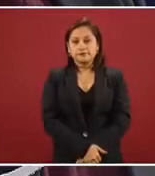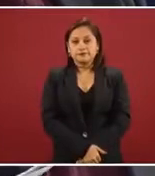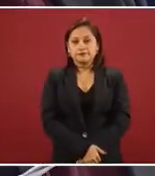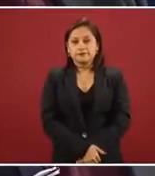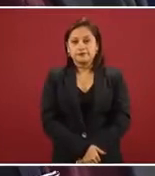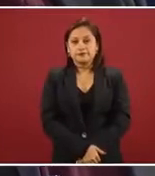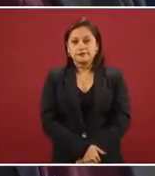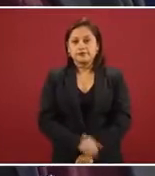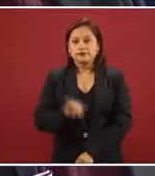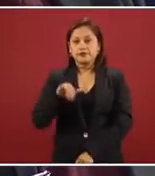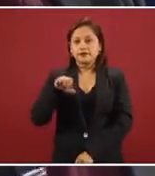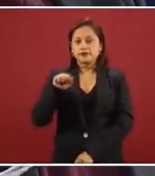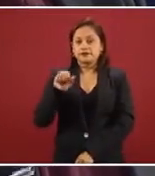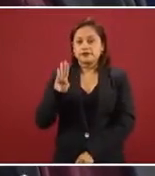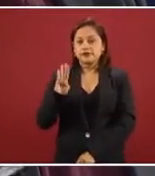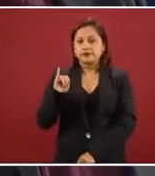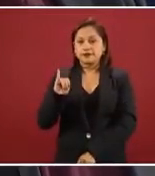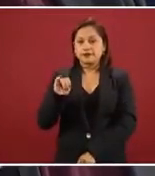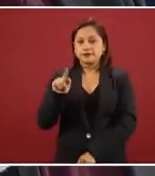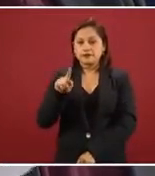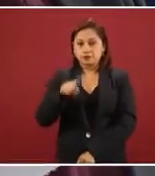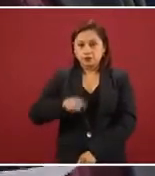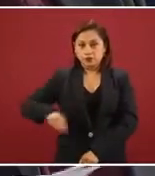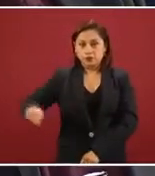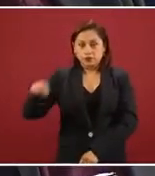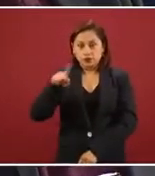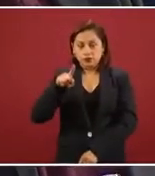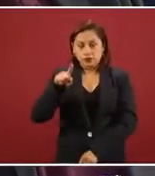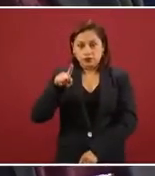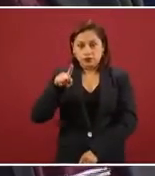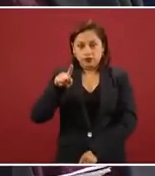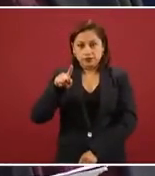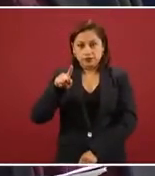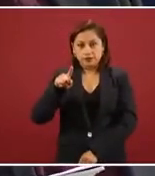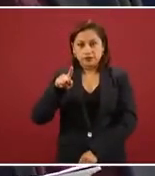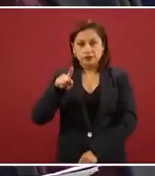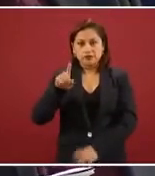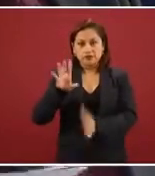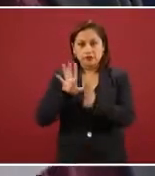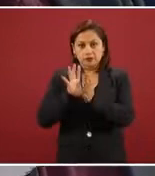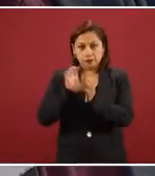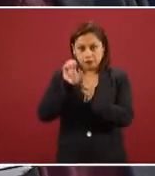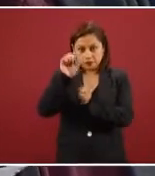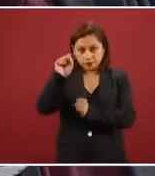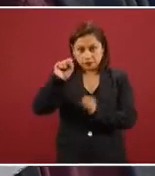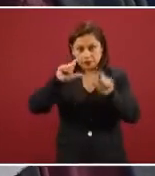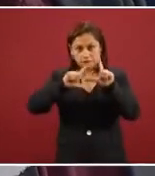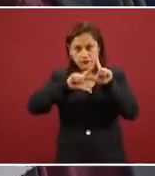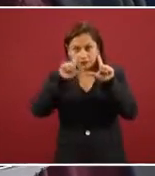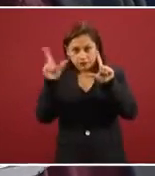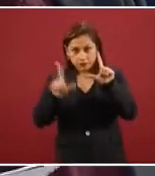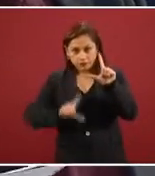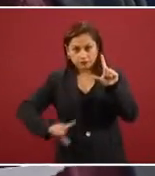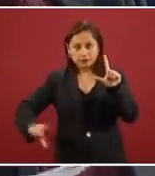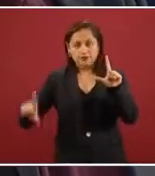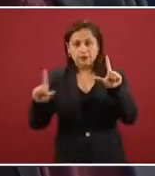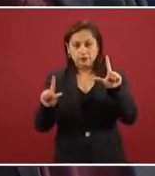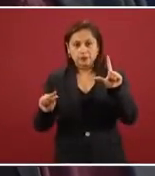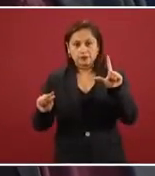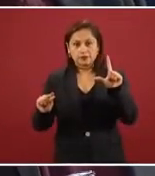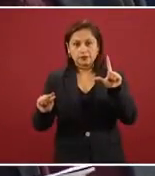protestan guardar y hacer guardar la constitución política de los estados unidos